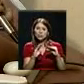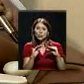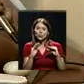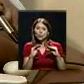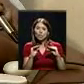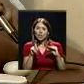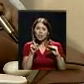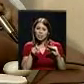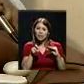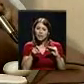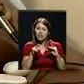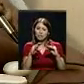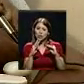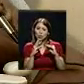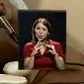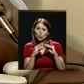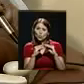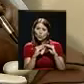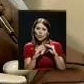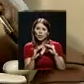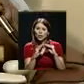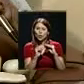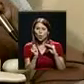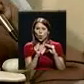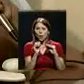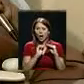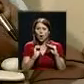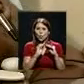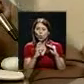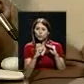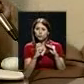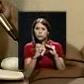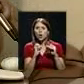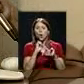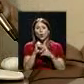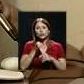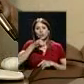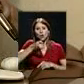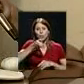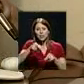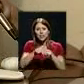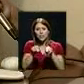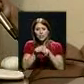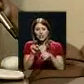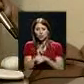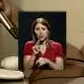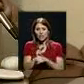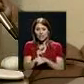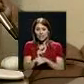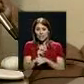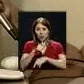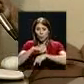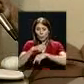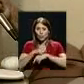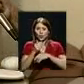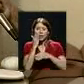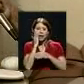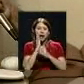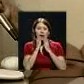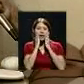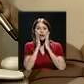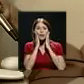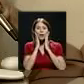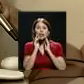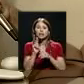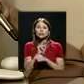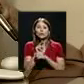desfolhada estar impregnadas en la espuma del jabón o se recomienda también que se utilice cuando se va a limpiar la cara verdad